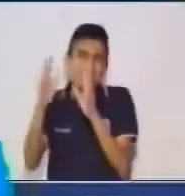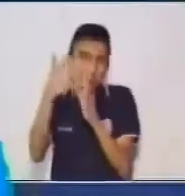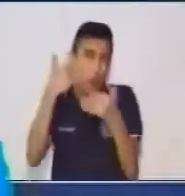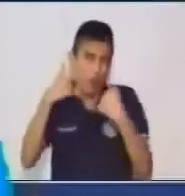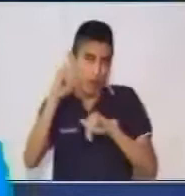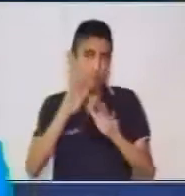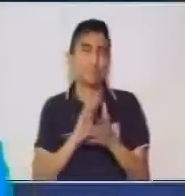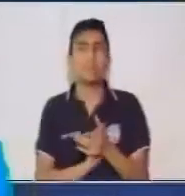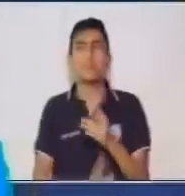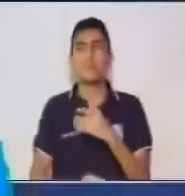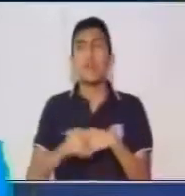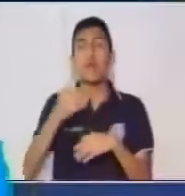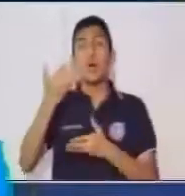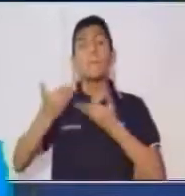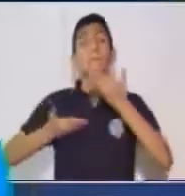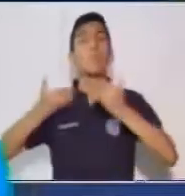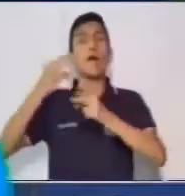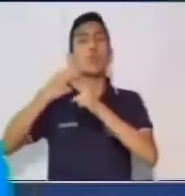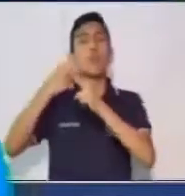Navegando, navegando,